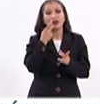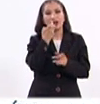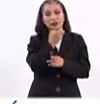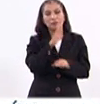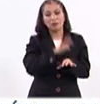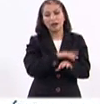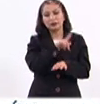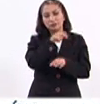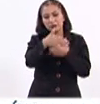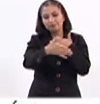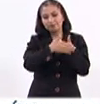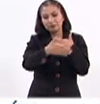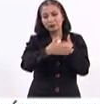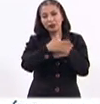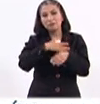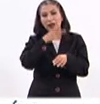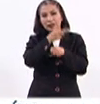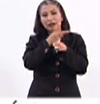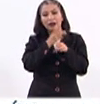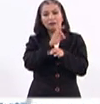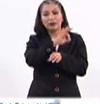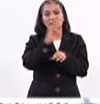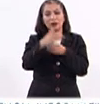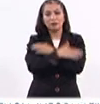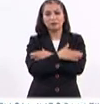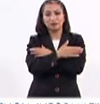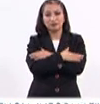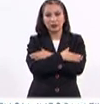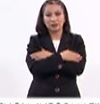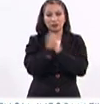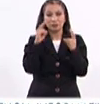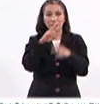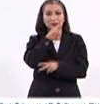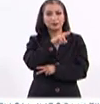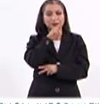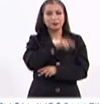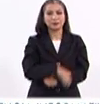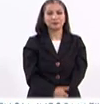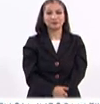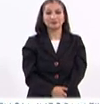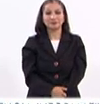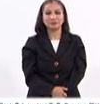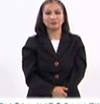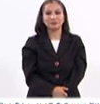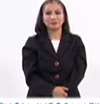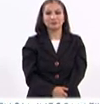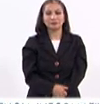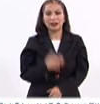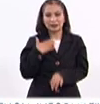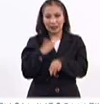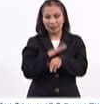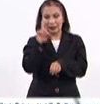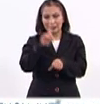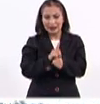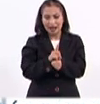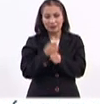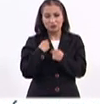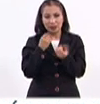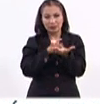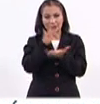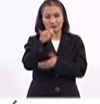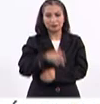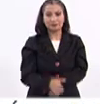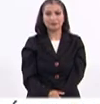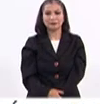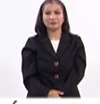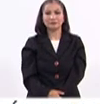de eso también cuando se acerque más aún la fecha. Un fuerte abrazo y nos vemos pronto. Al contrario, que pasen un excelente día y muchas